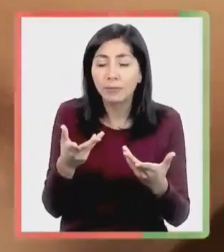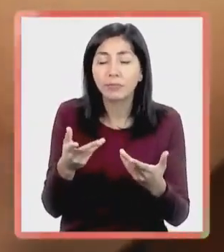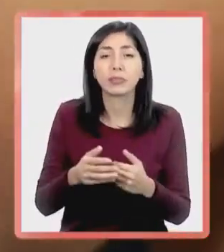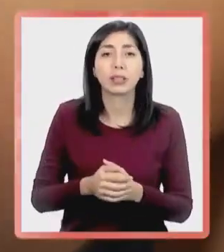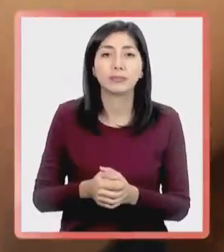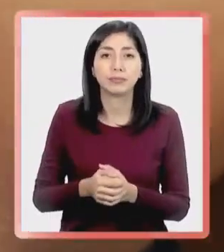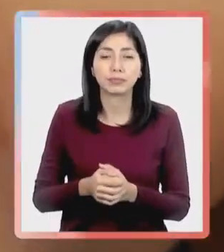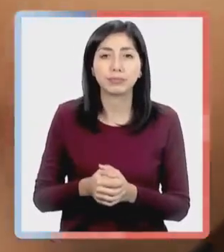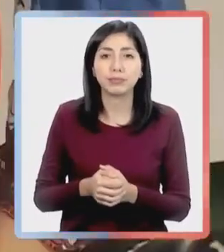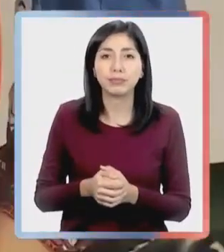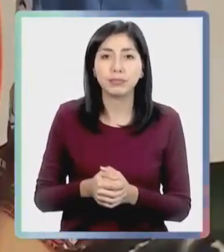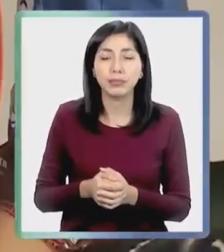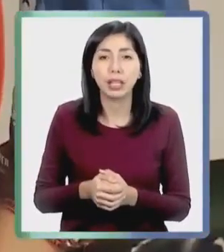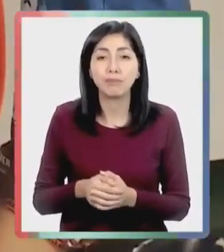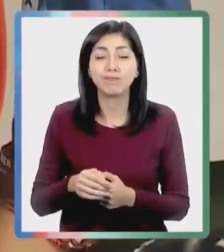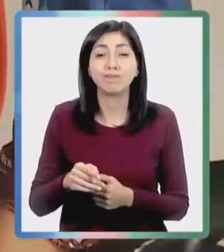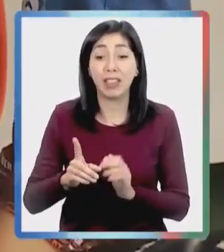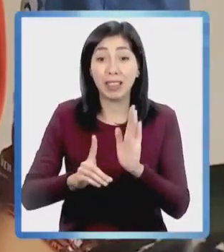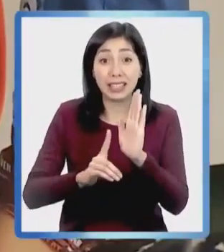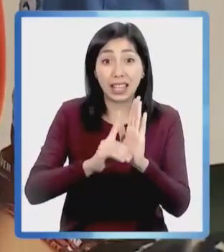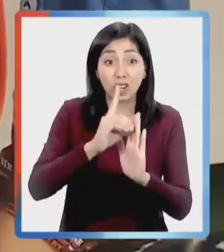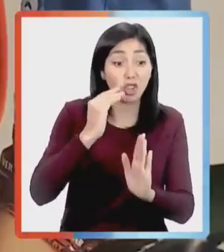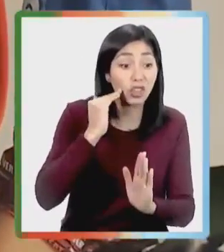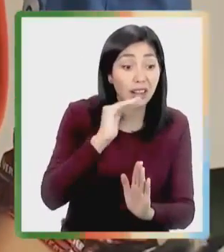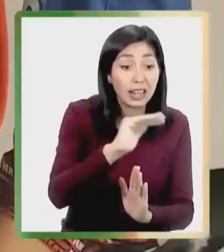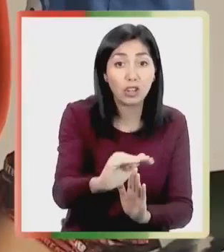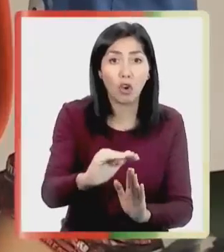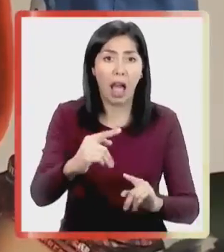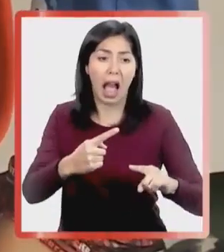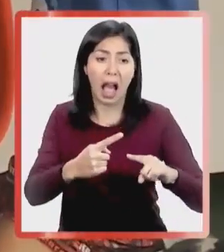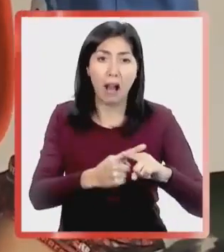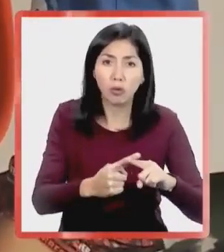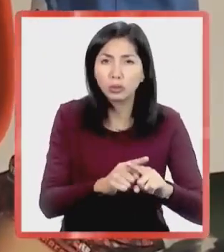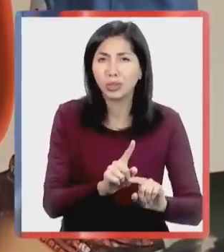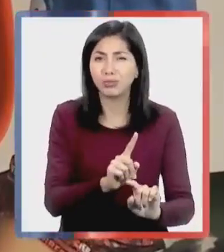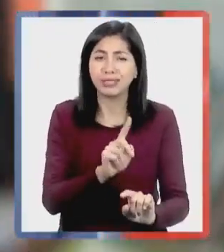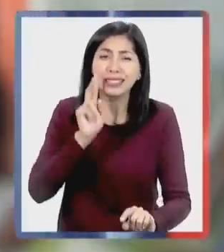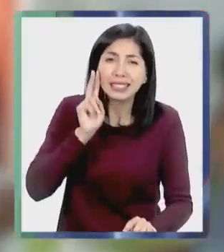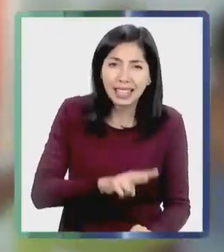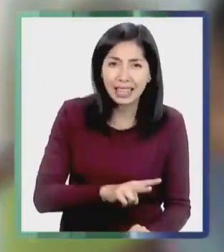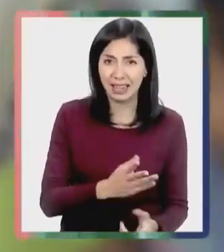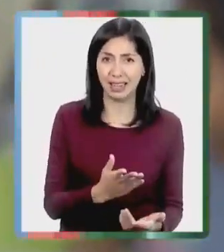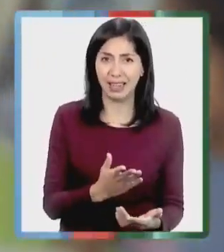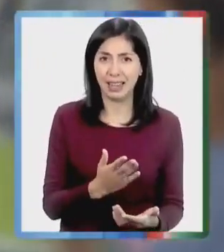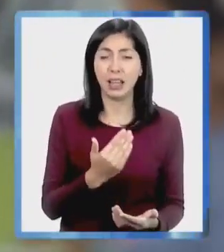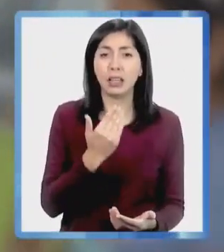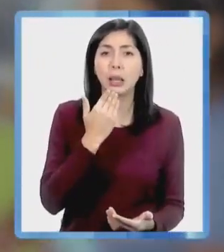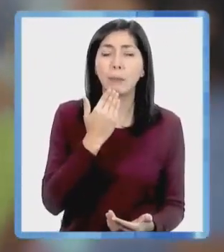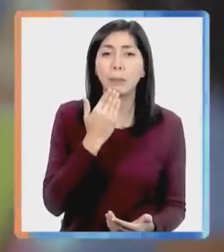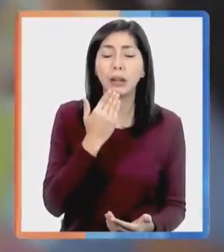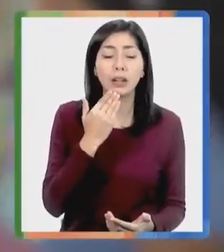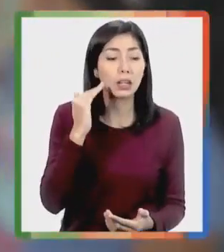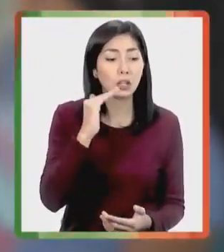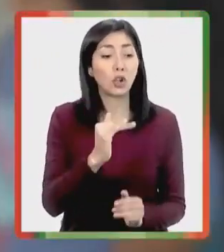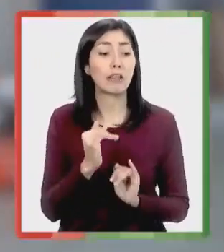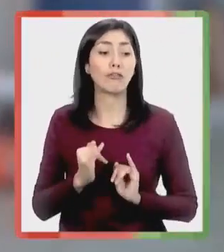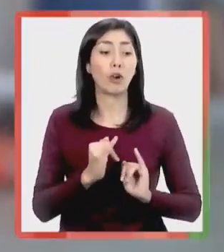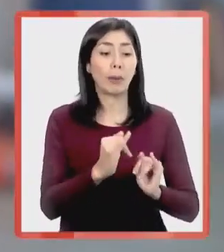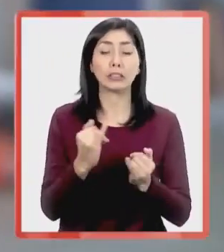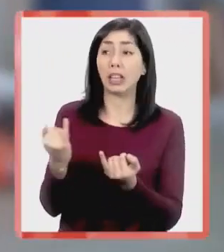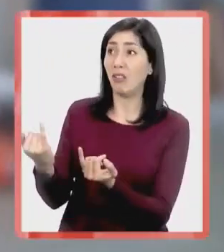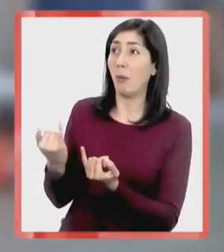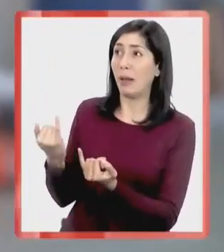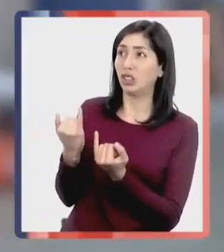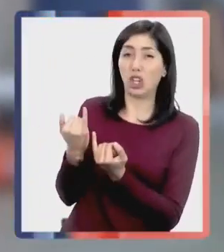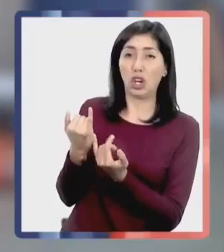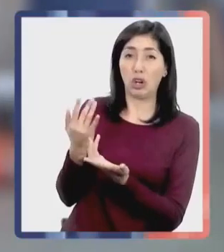tenga ningún tipo de injerencia en ese desarrollo, que nadie me abuse, que nadie me exponga a información para la que yo no estoy preparado o